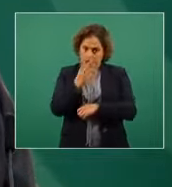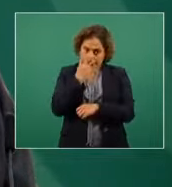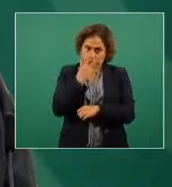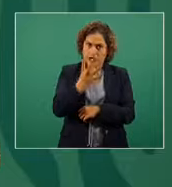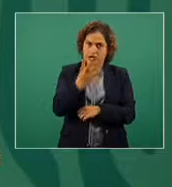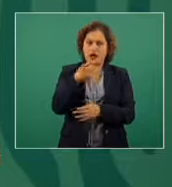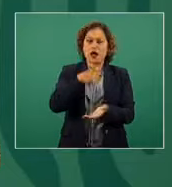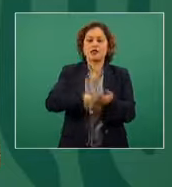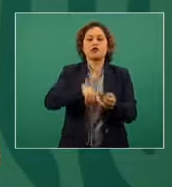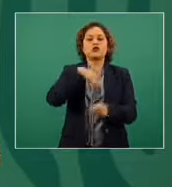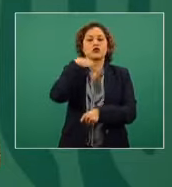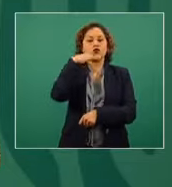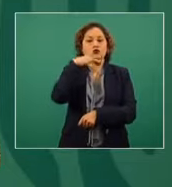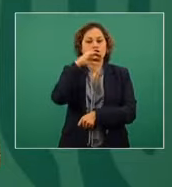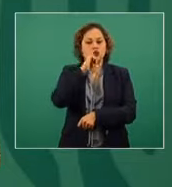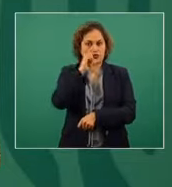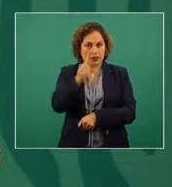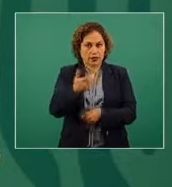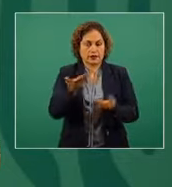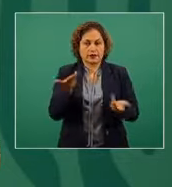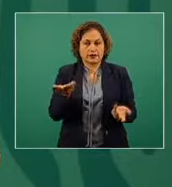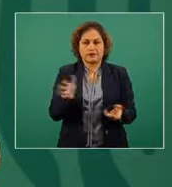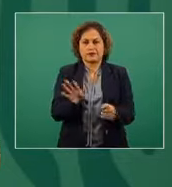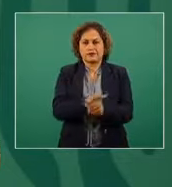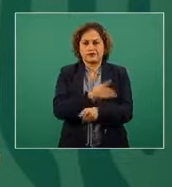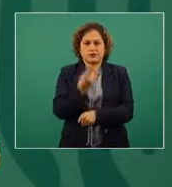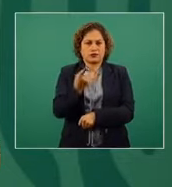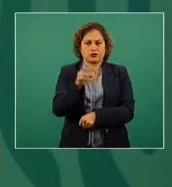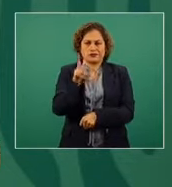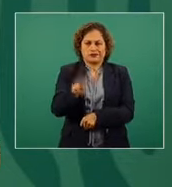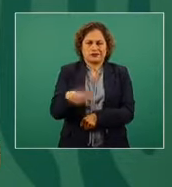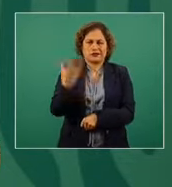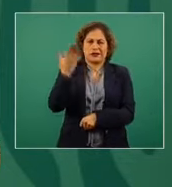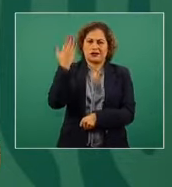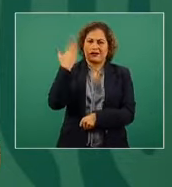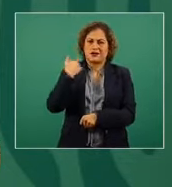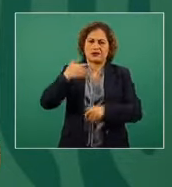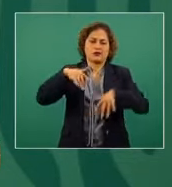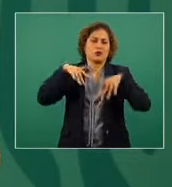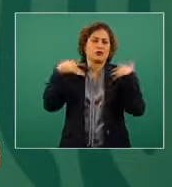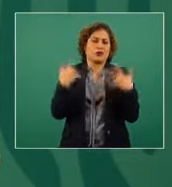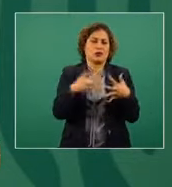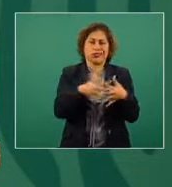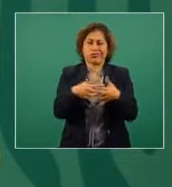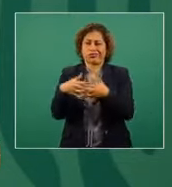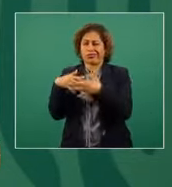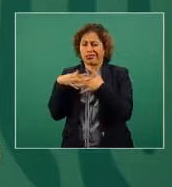corrupción. Es que era un desastre.